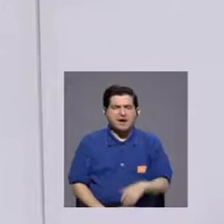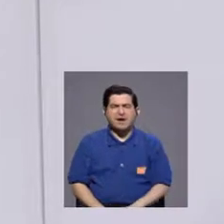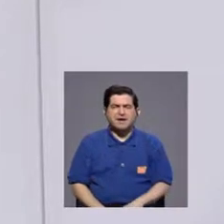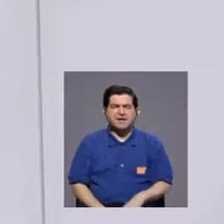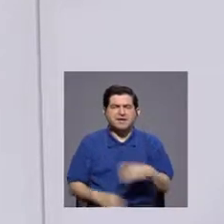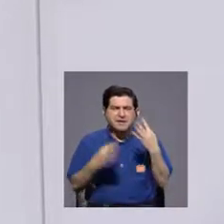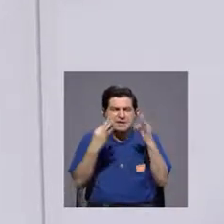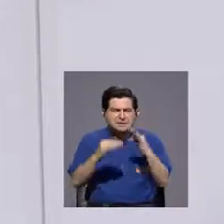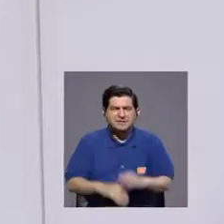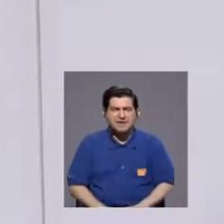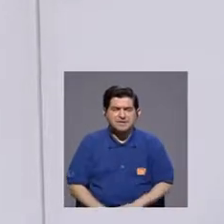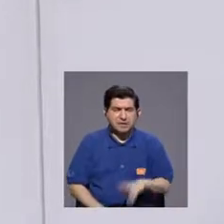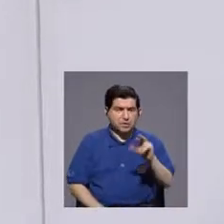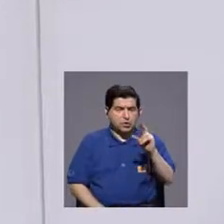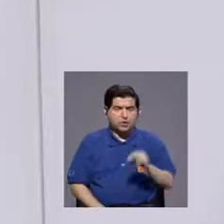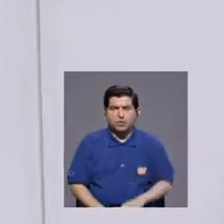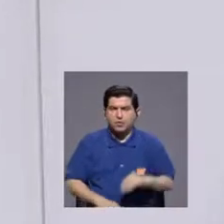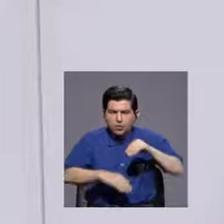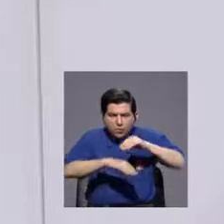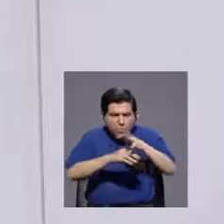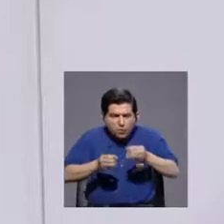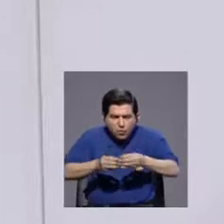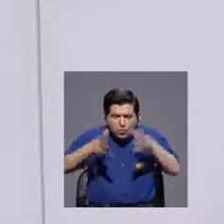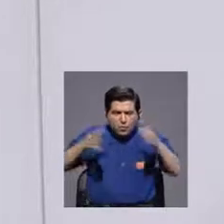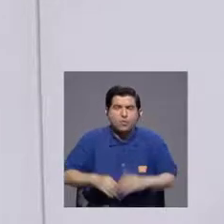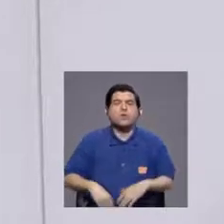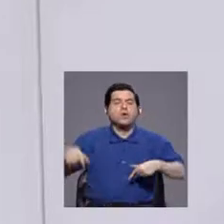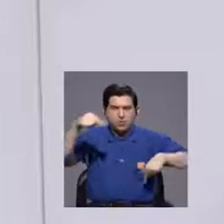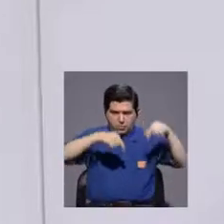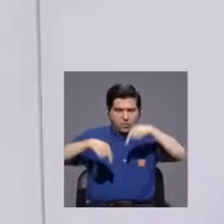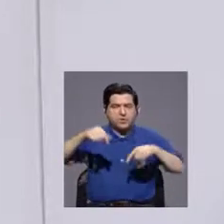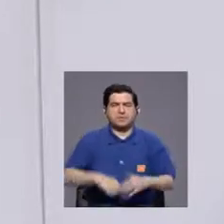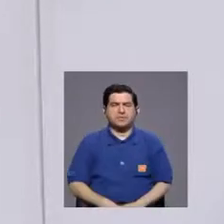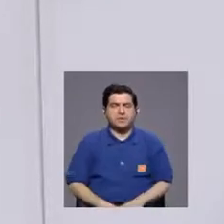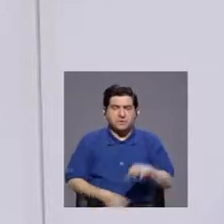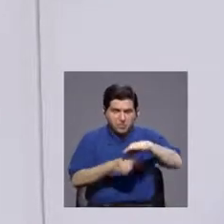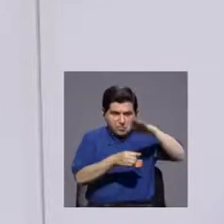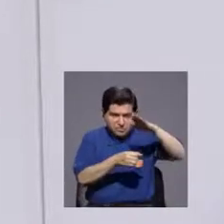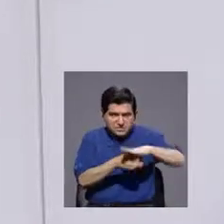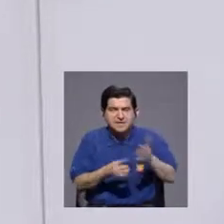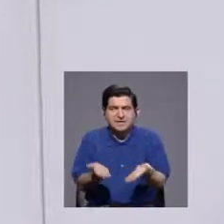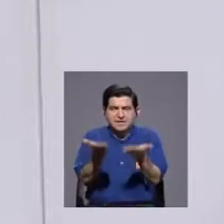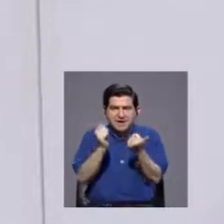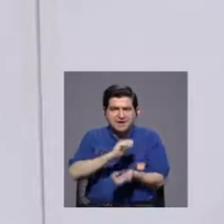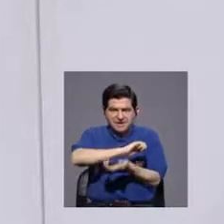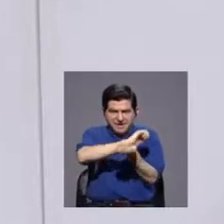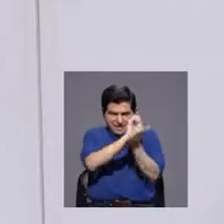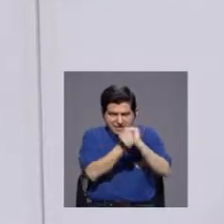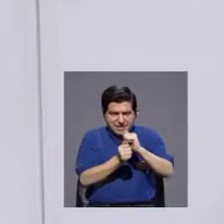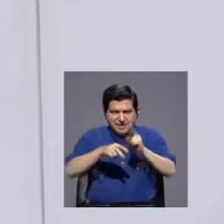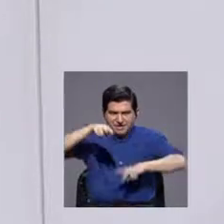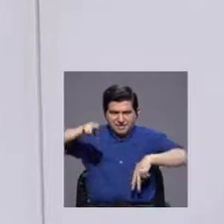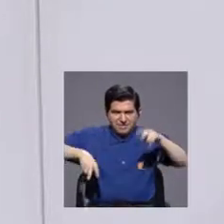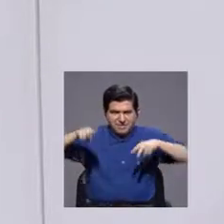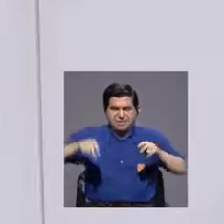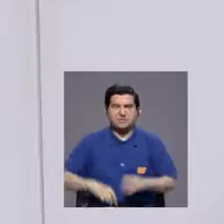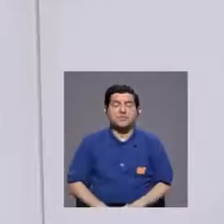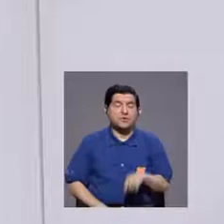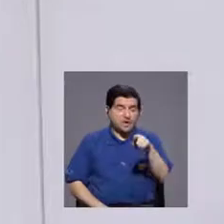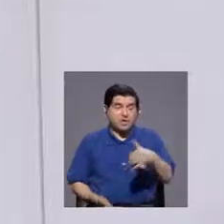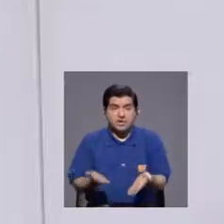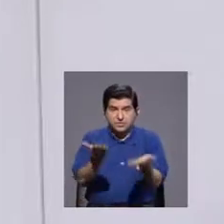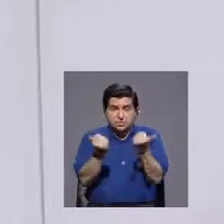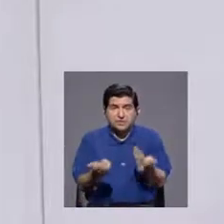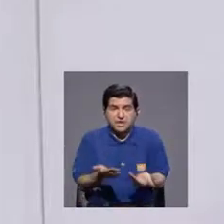gentes el radio inducidos y nuevo químicos se trató semilla para inducir variabilidad porque yo les interesaba seleccionar nuevos variantes